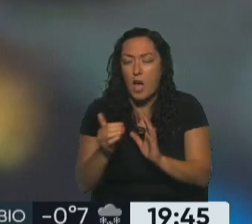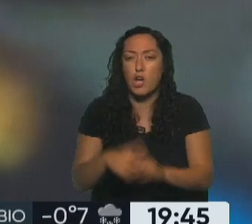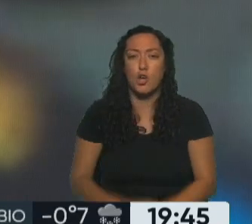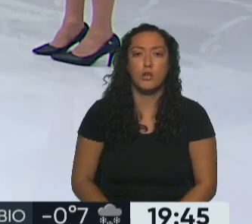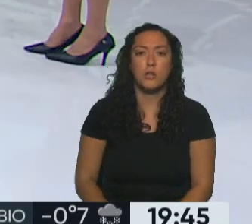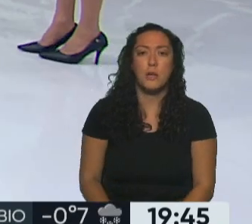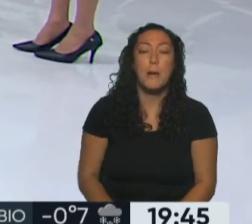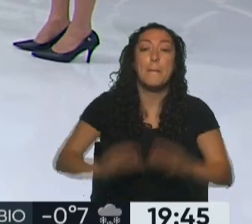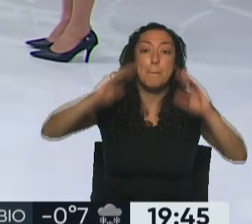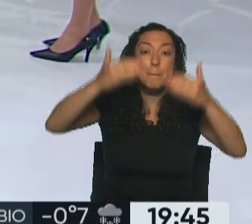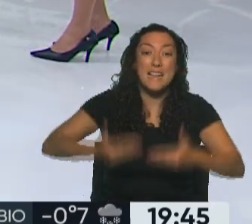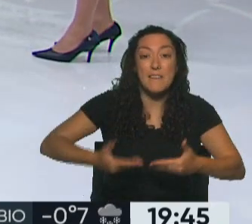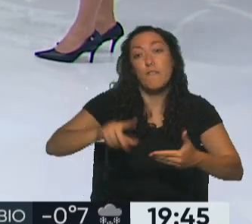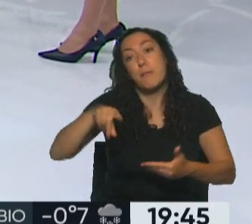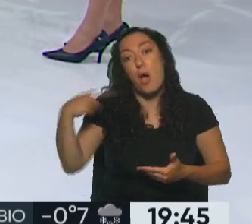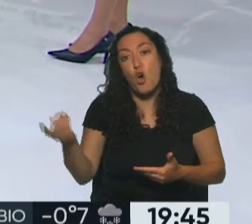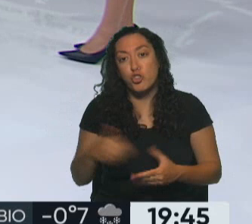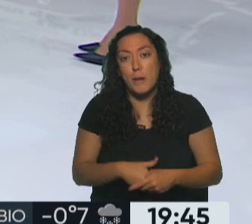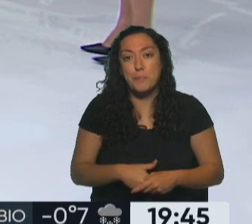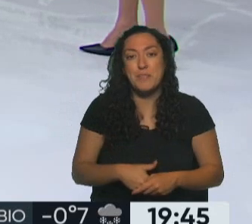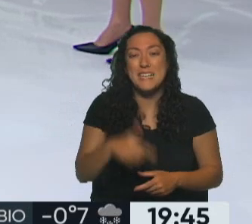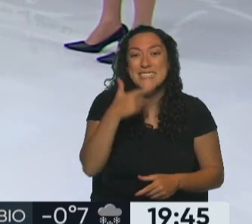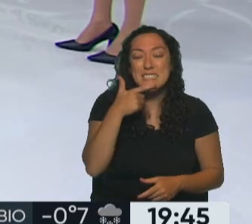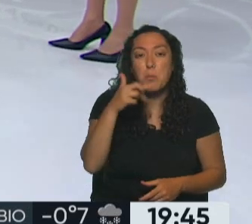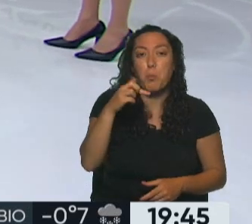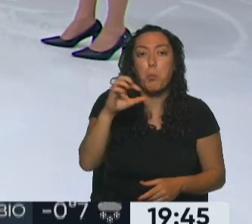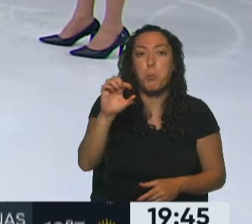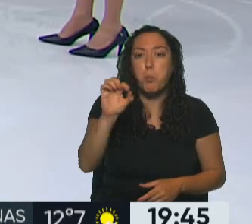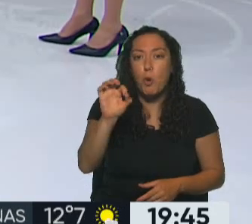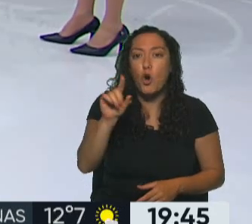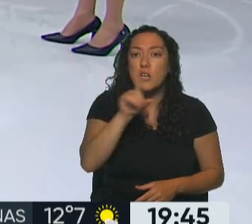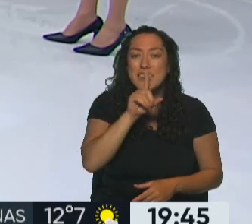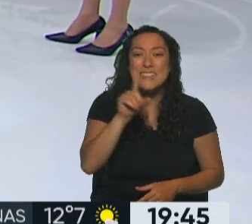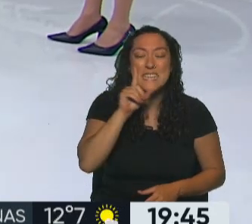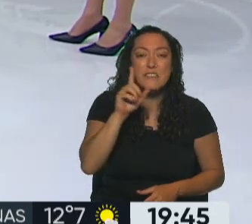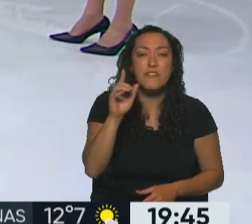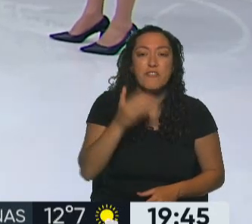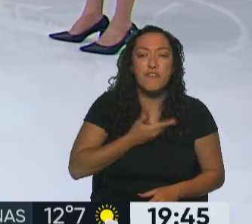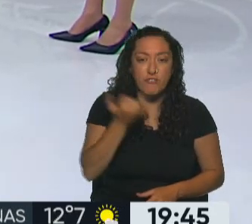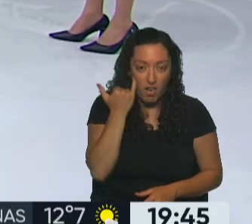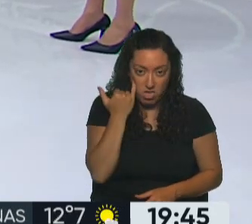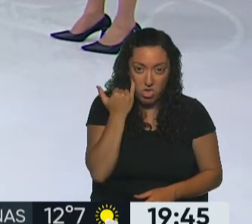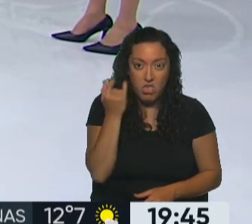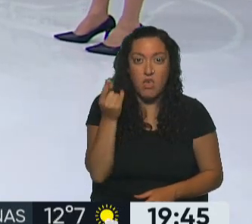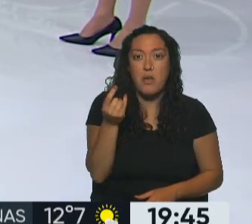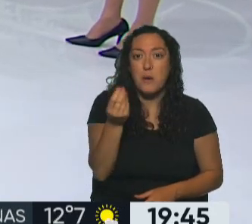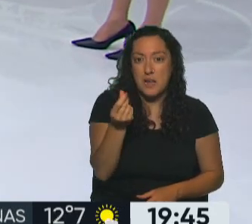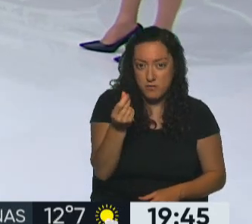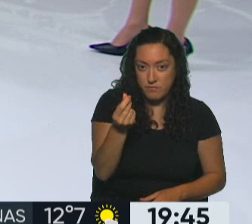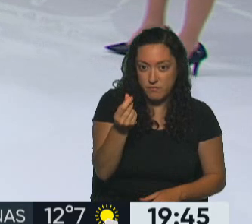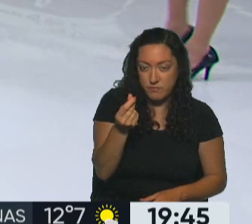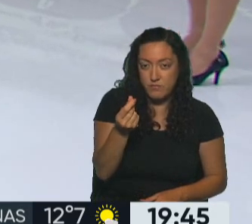las plataformas. Tenemos... Bien. También aumentó Spotify. Spotify, a ver. Spotify, bueno, estos son los valores.